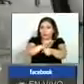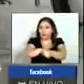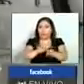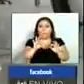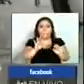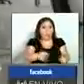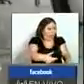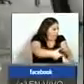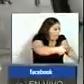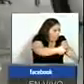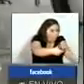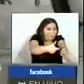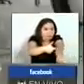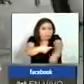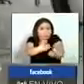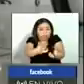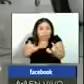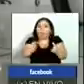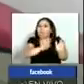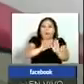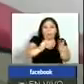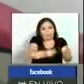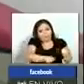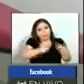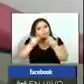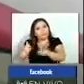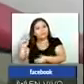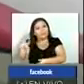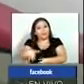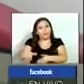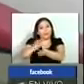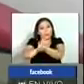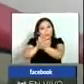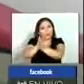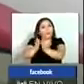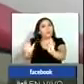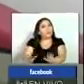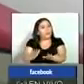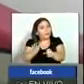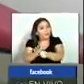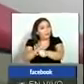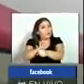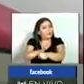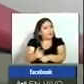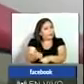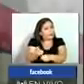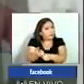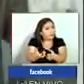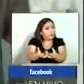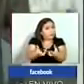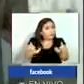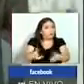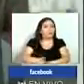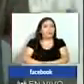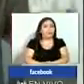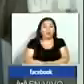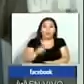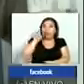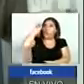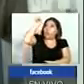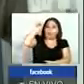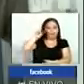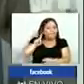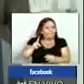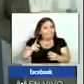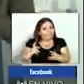descongesionar el Sistema Nacional de Salud en la lucha contra la pandemia que está a punto del colapso. Y si ni Dios lo quiera,